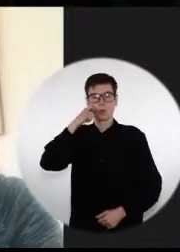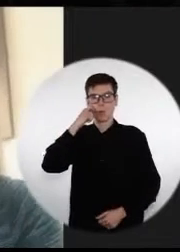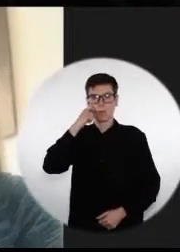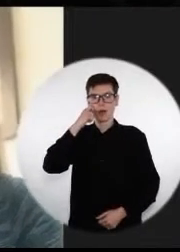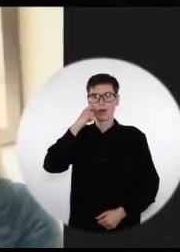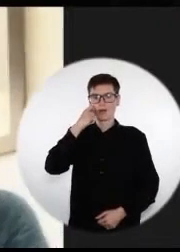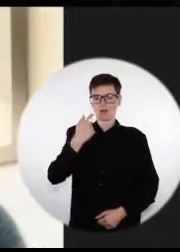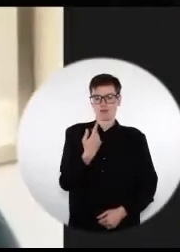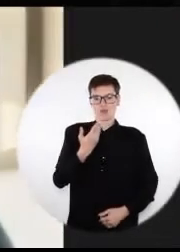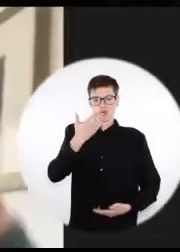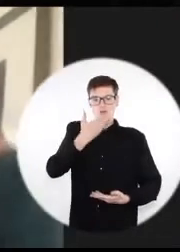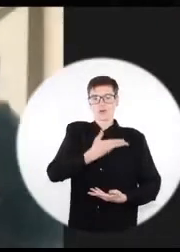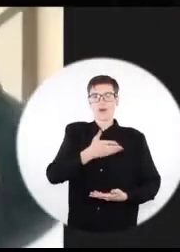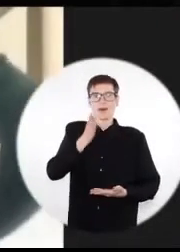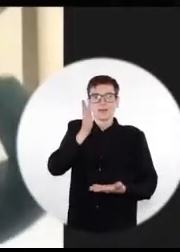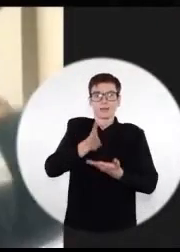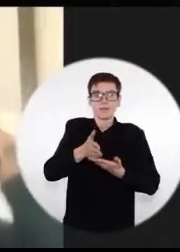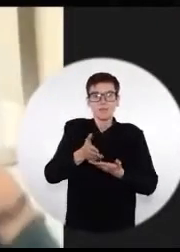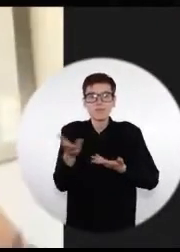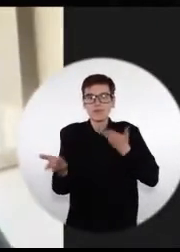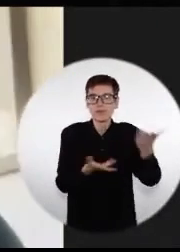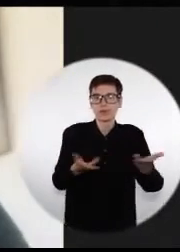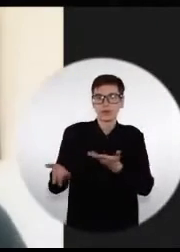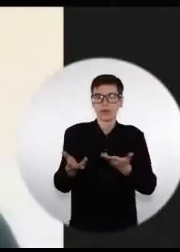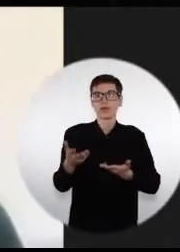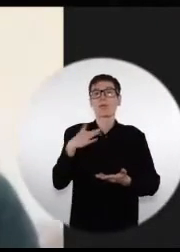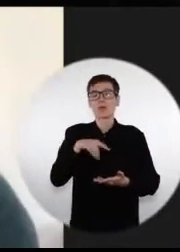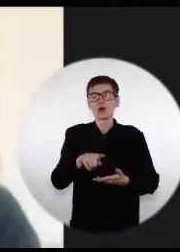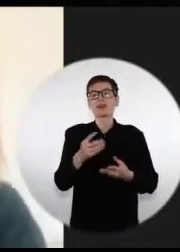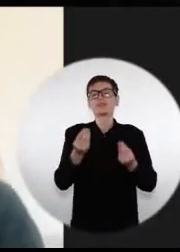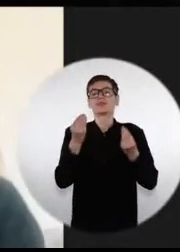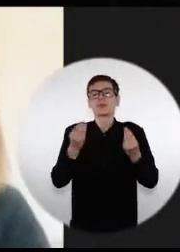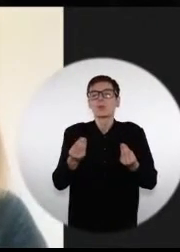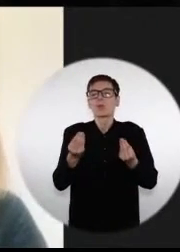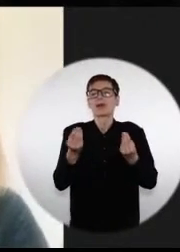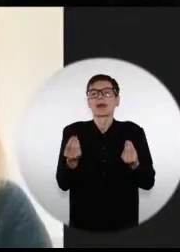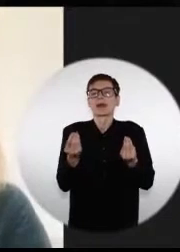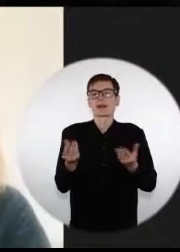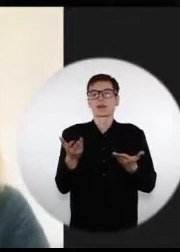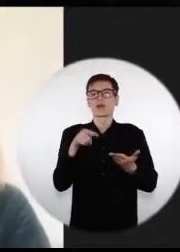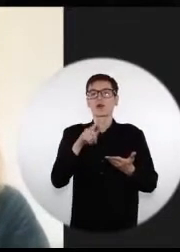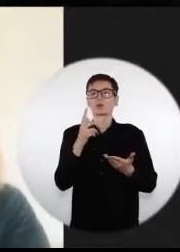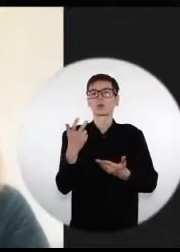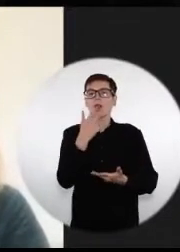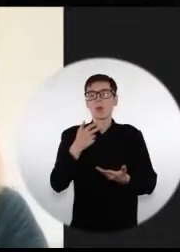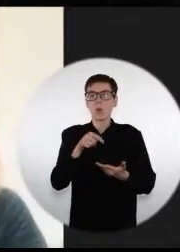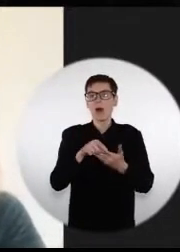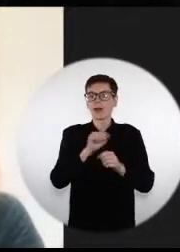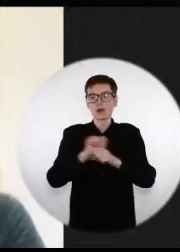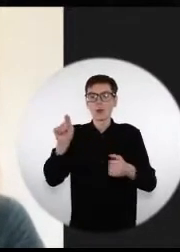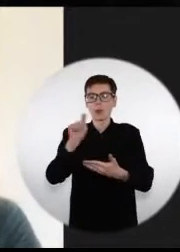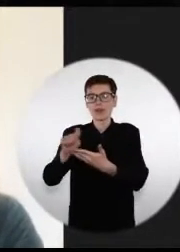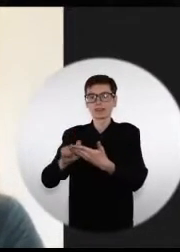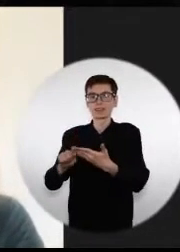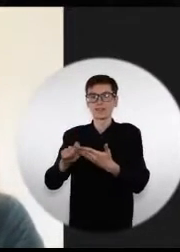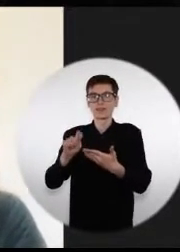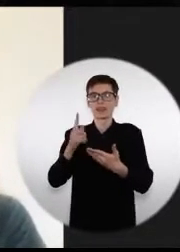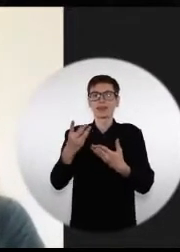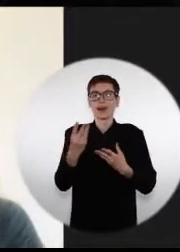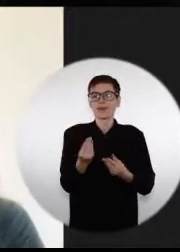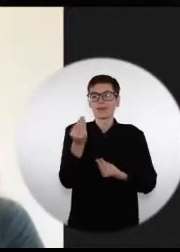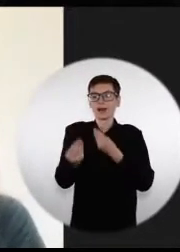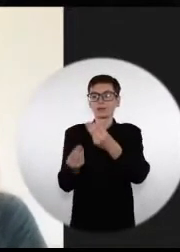la lengua de señas hecha entonces no funciona tiene que haber un intermediario humano y por eso también es tan rica como